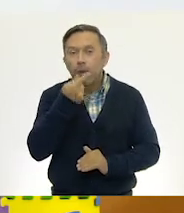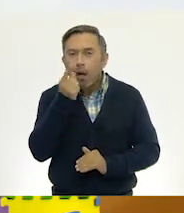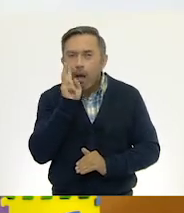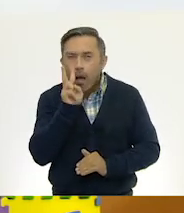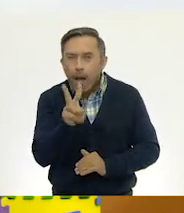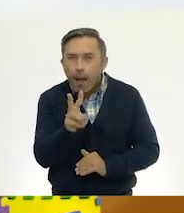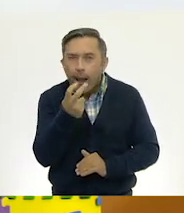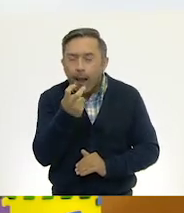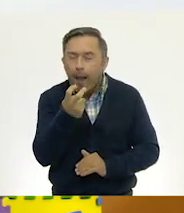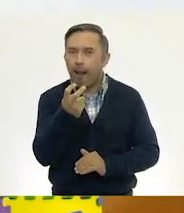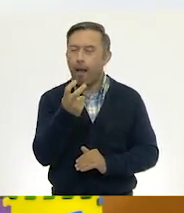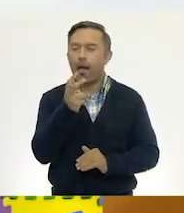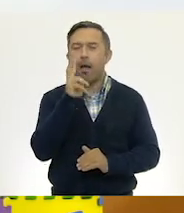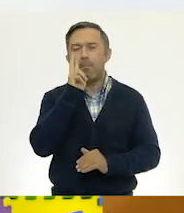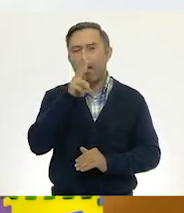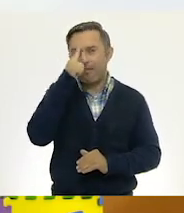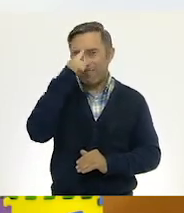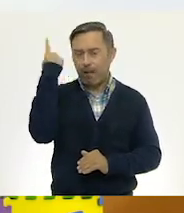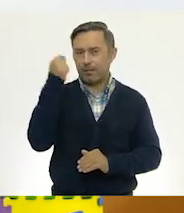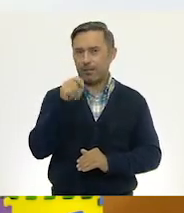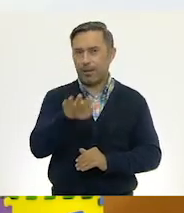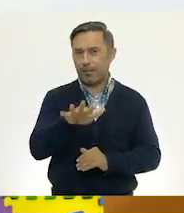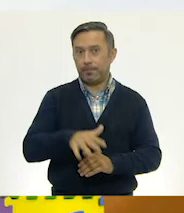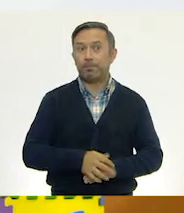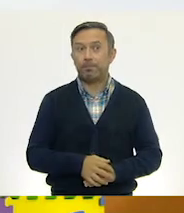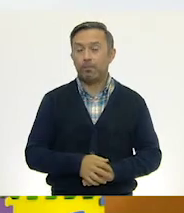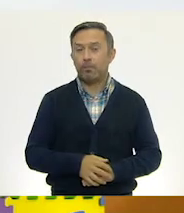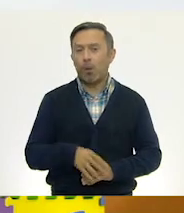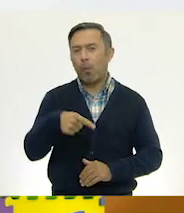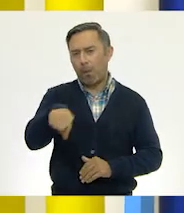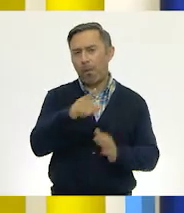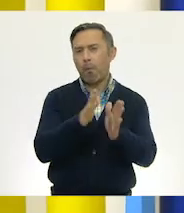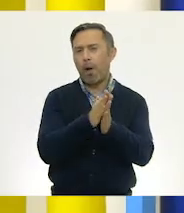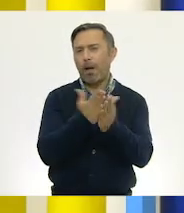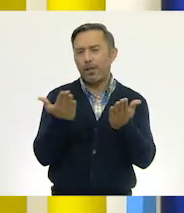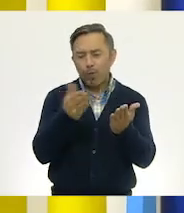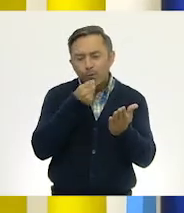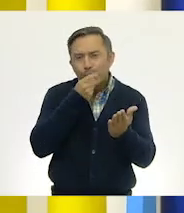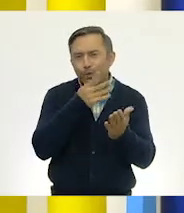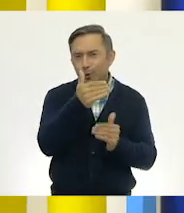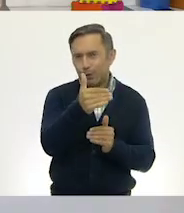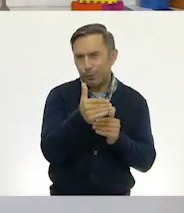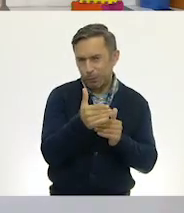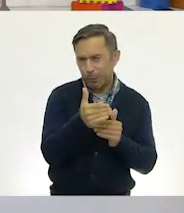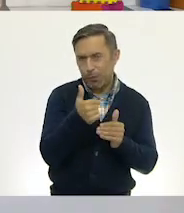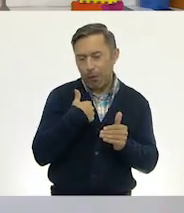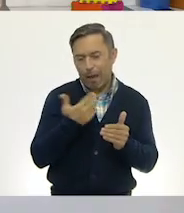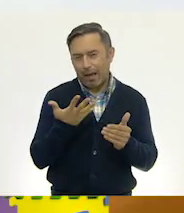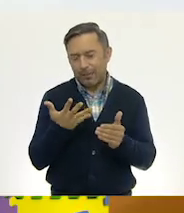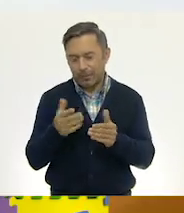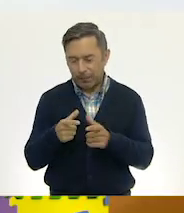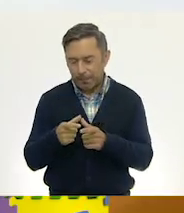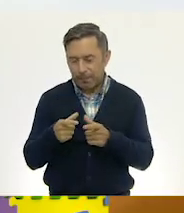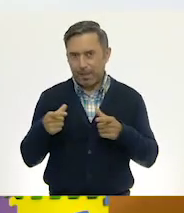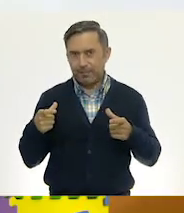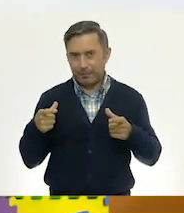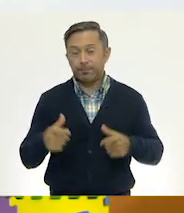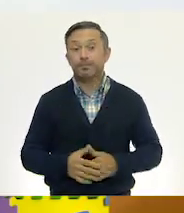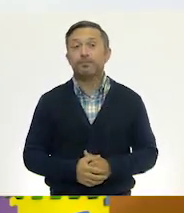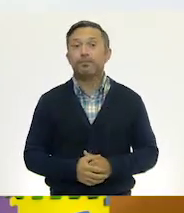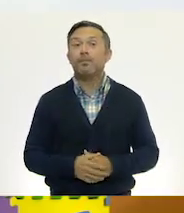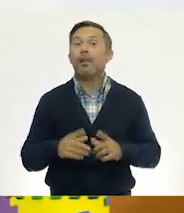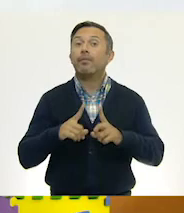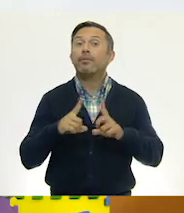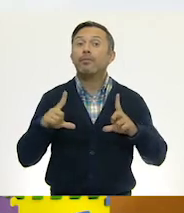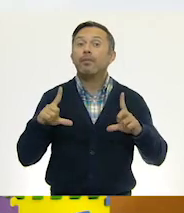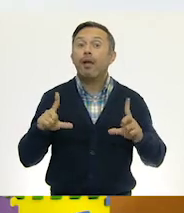desde su casa. Y ustedes las van a tener un poquito más pequeñas, ¿te parece? Ahora, estas tarjetas sirven para jugar